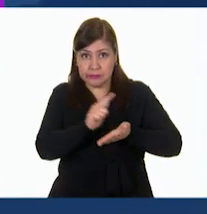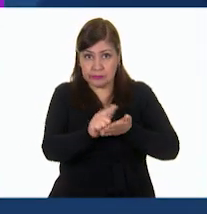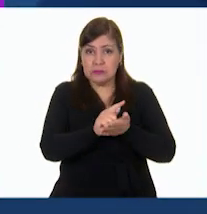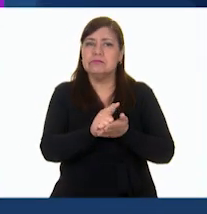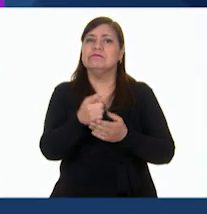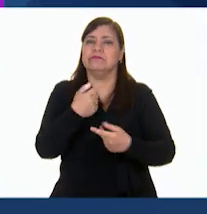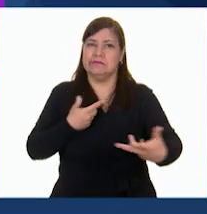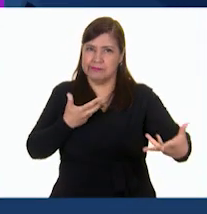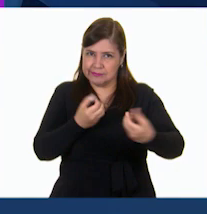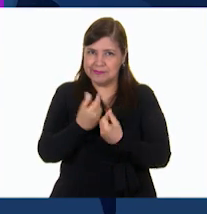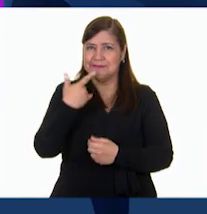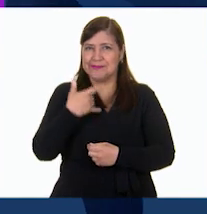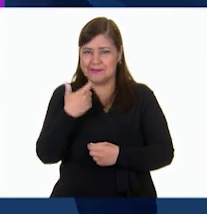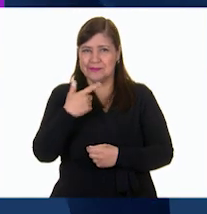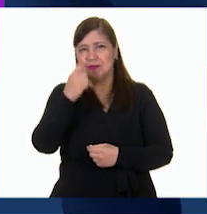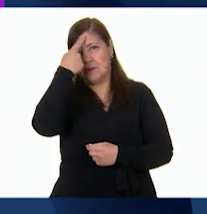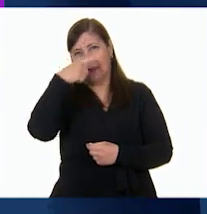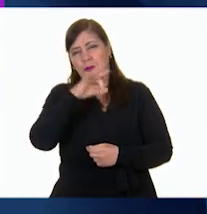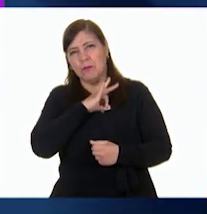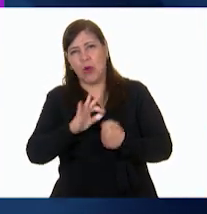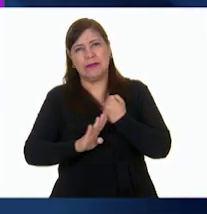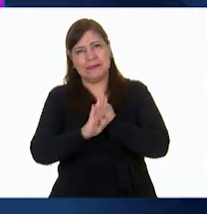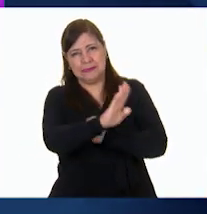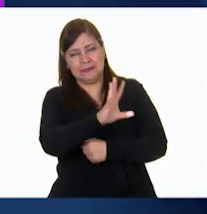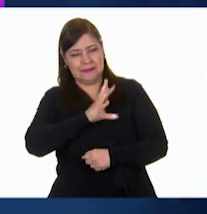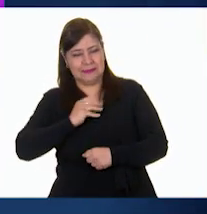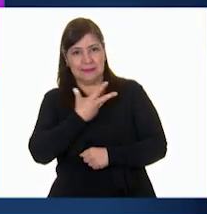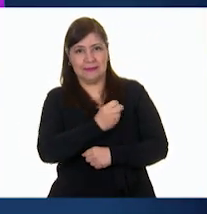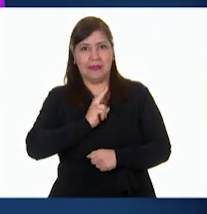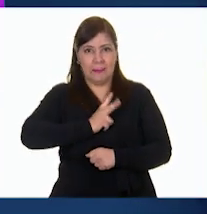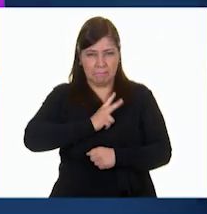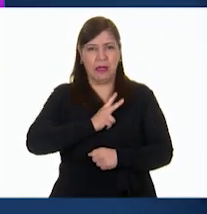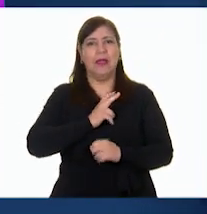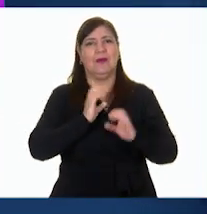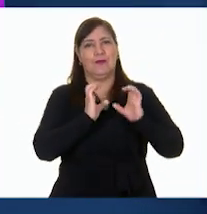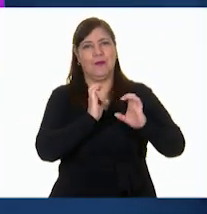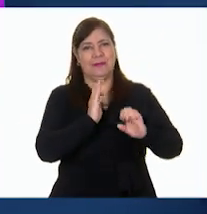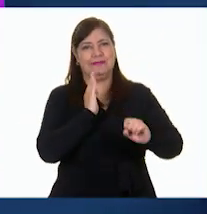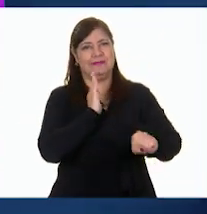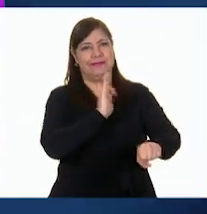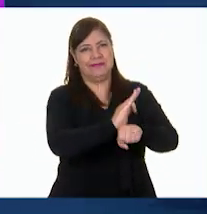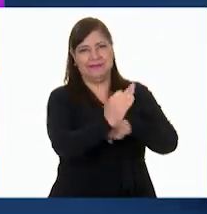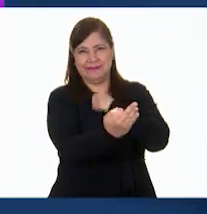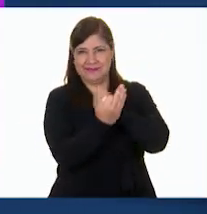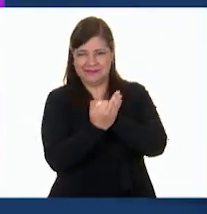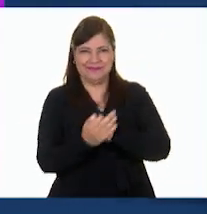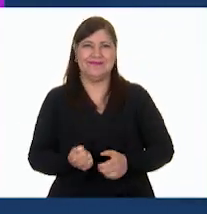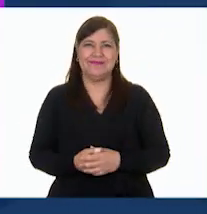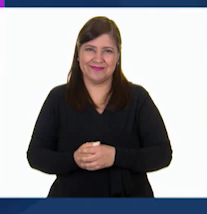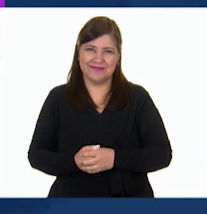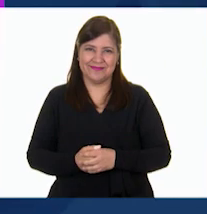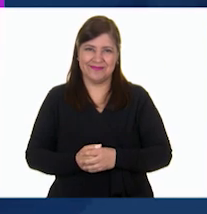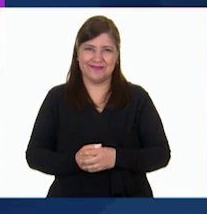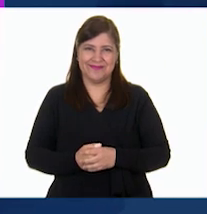Sigamos luchando juntos contra este virus, cuidándonos los unos a los otros.